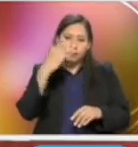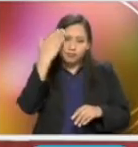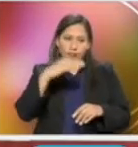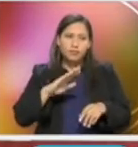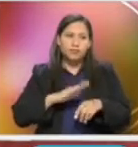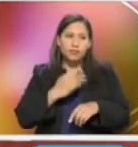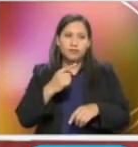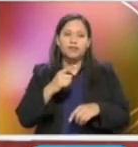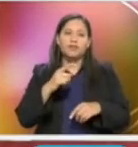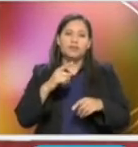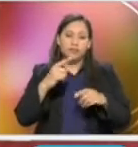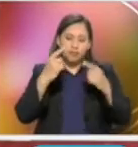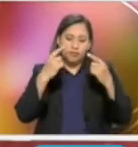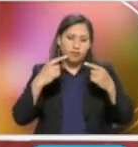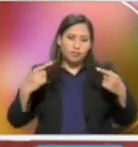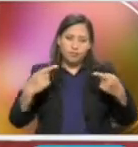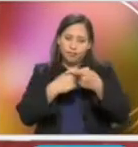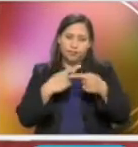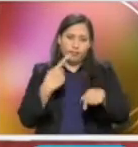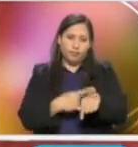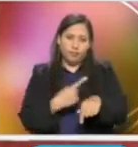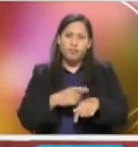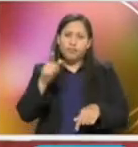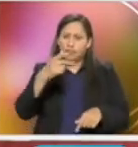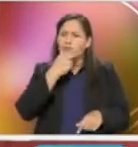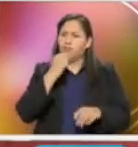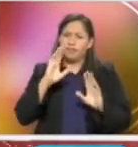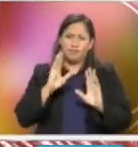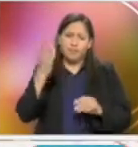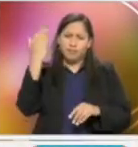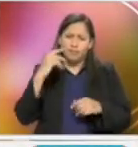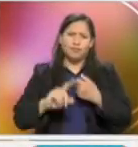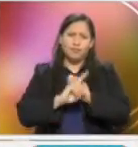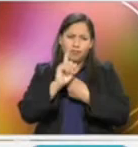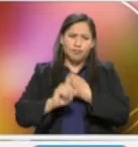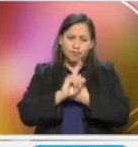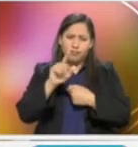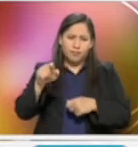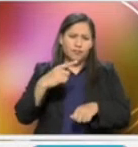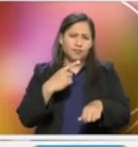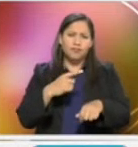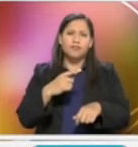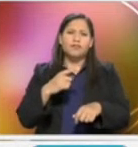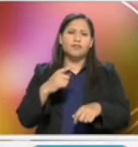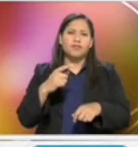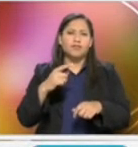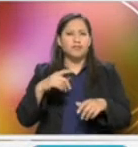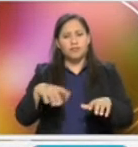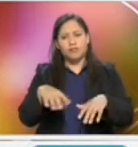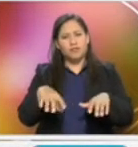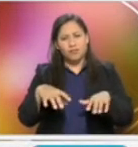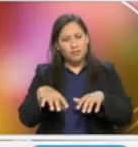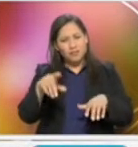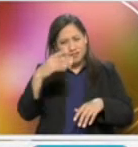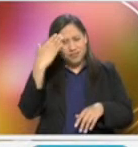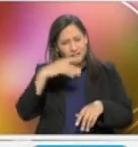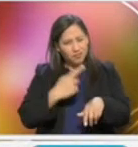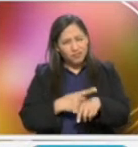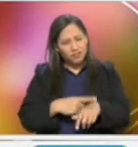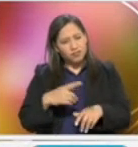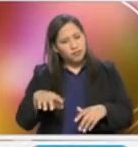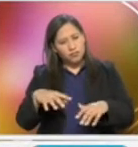un choque séptico, pero pues bueno, ya era un hombre que había tenido varios problemas con el Parkinson, sobre todo,